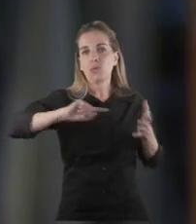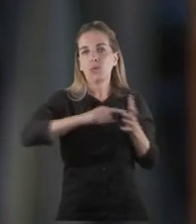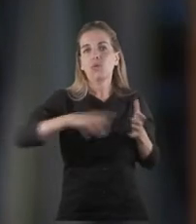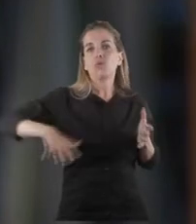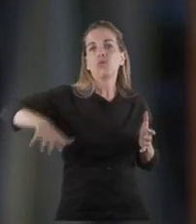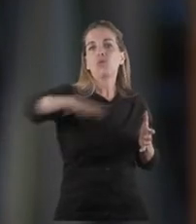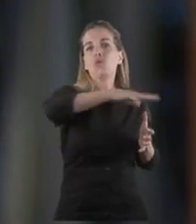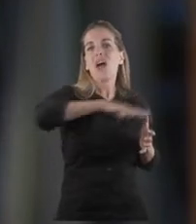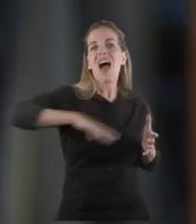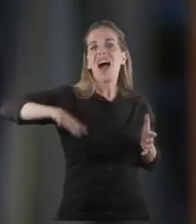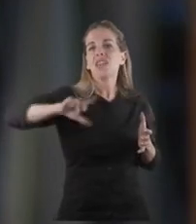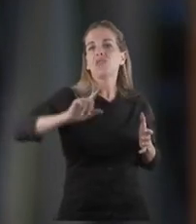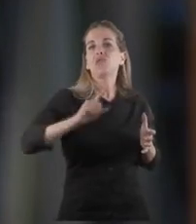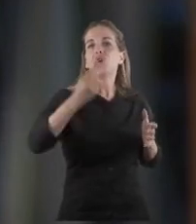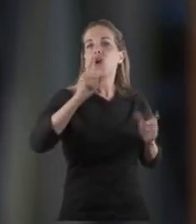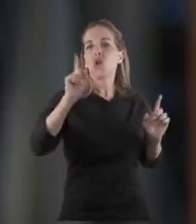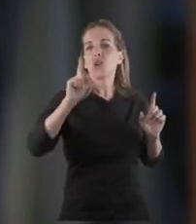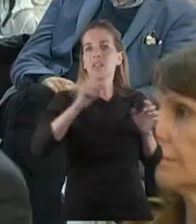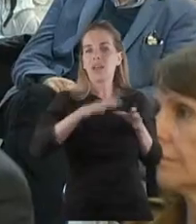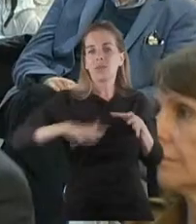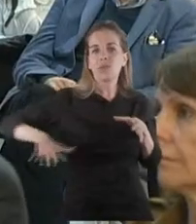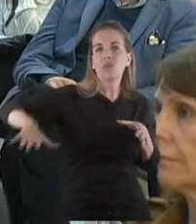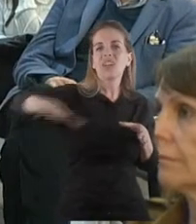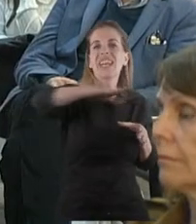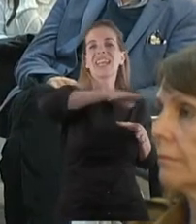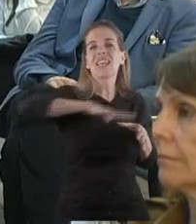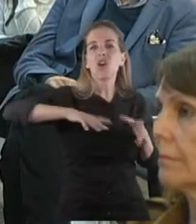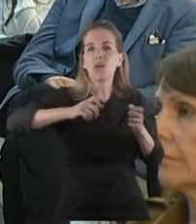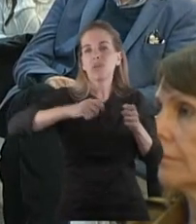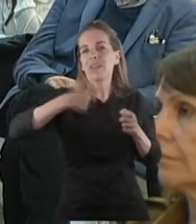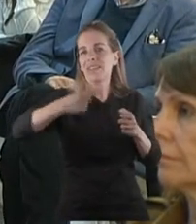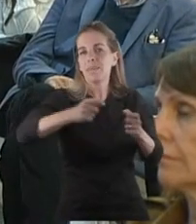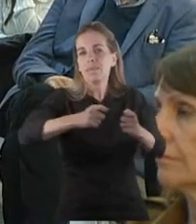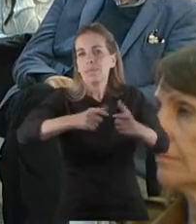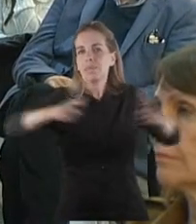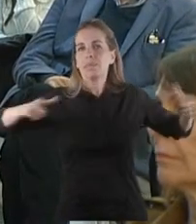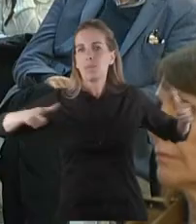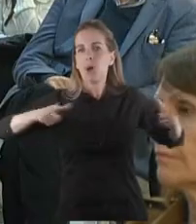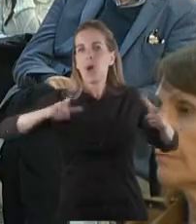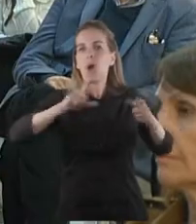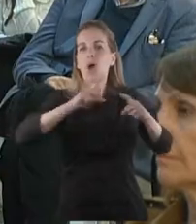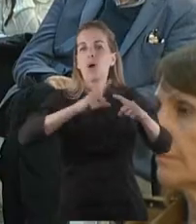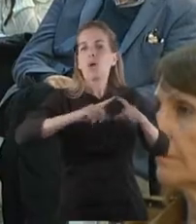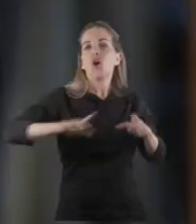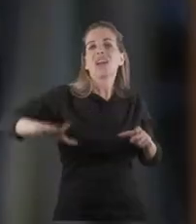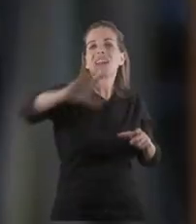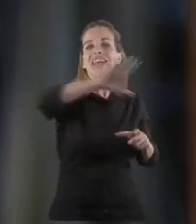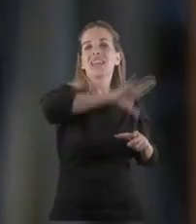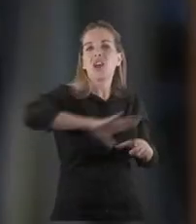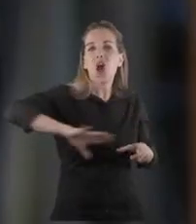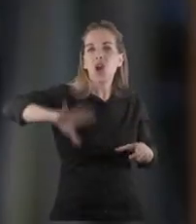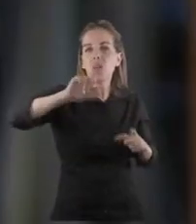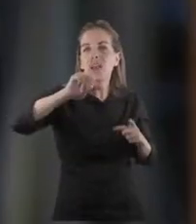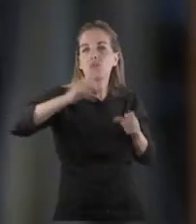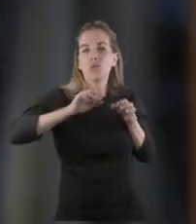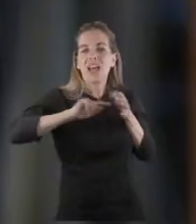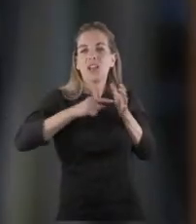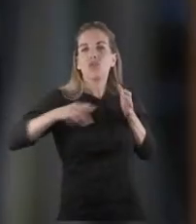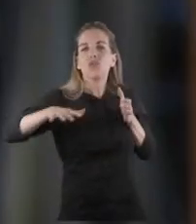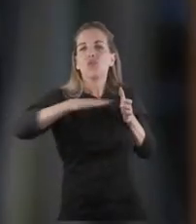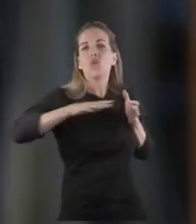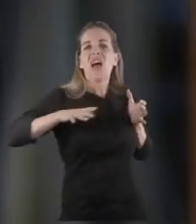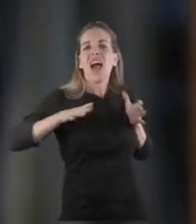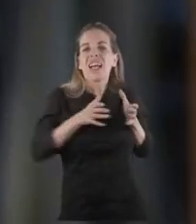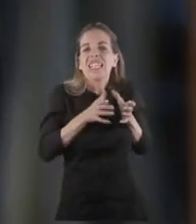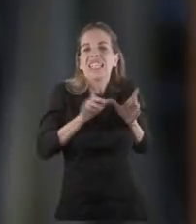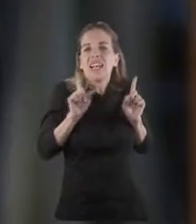región que crece como región, que tenemos que seguir trabajando y